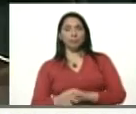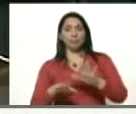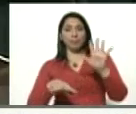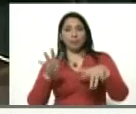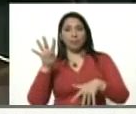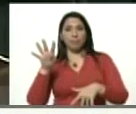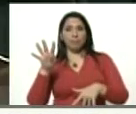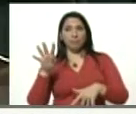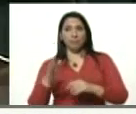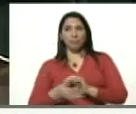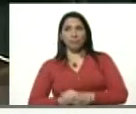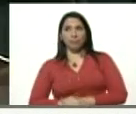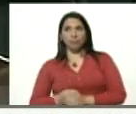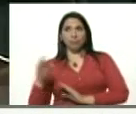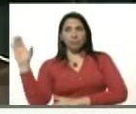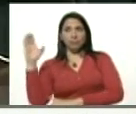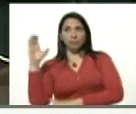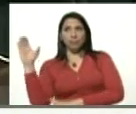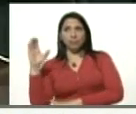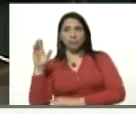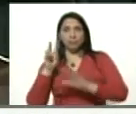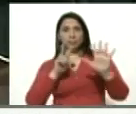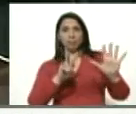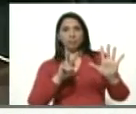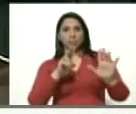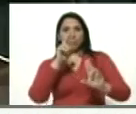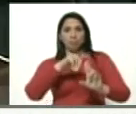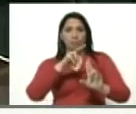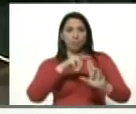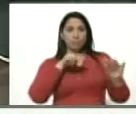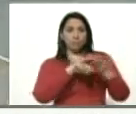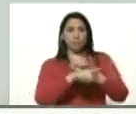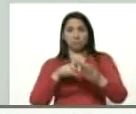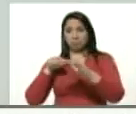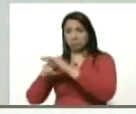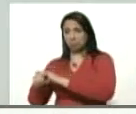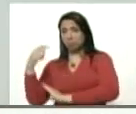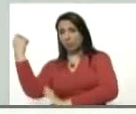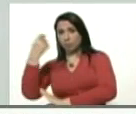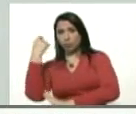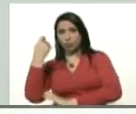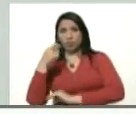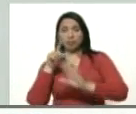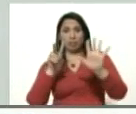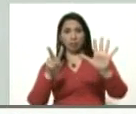14 de Colombia, 7 por el Táchira, 7 por Apure.